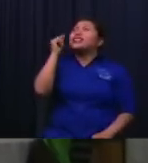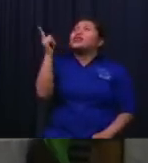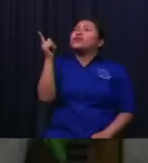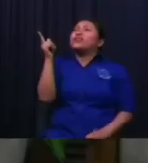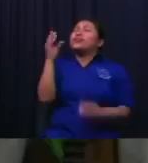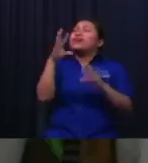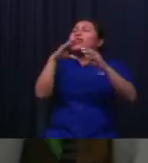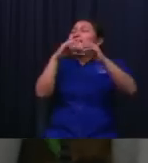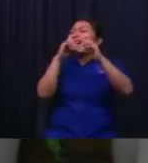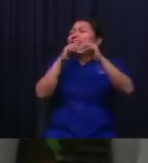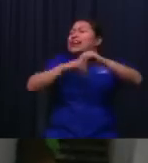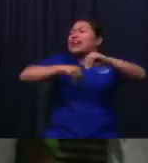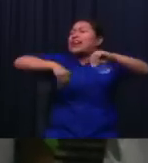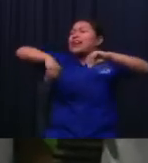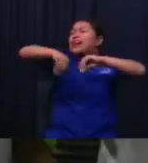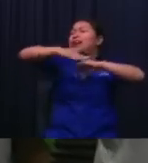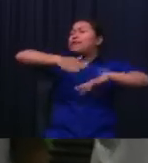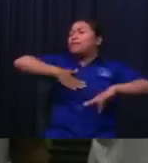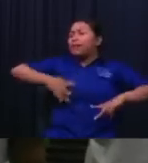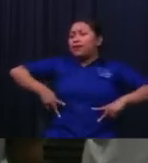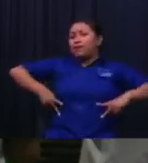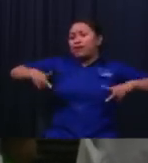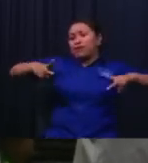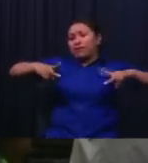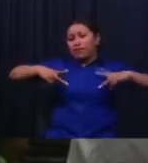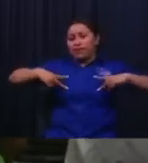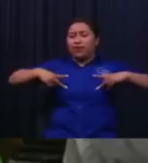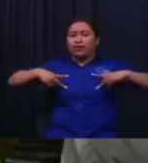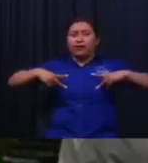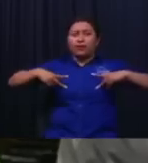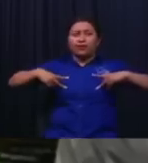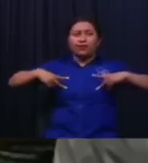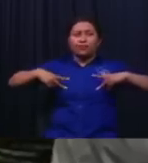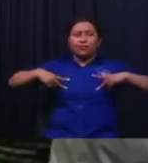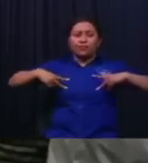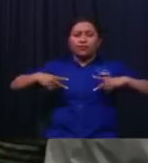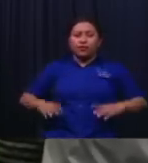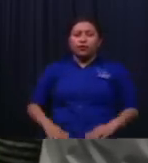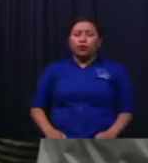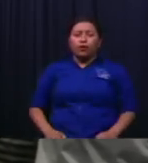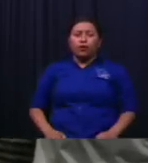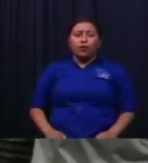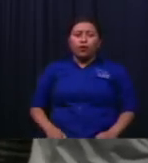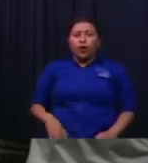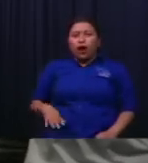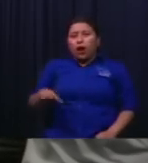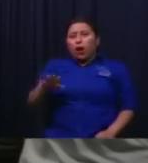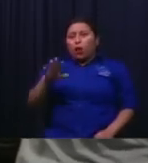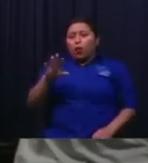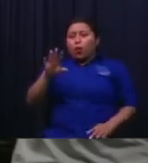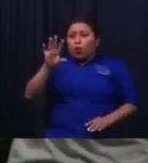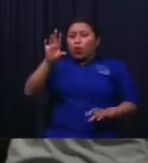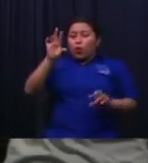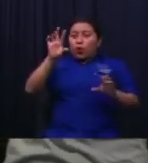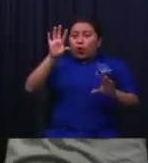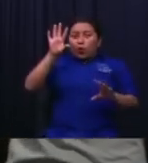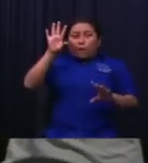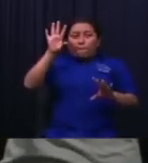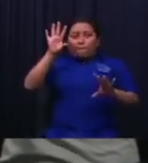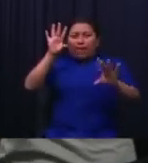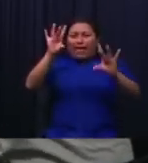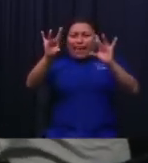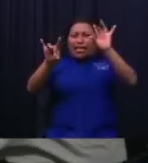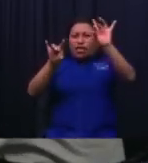Cambia mi vida. Si hay alguien incluso que nos visita y quiere recibir al Señor como su único y suficiente